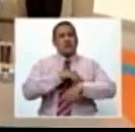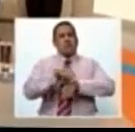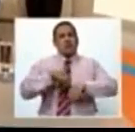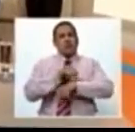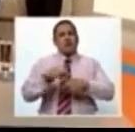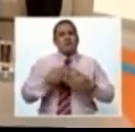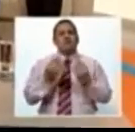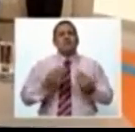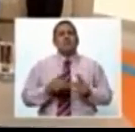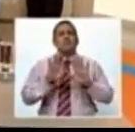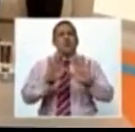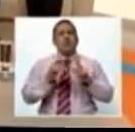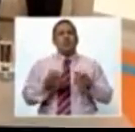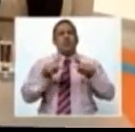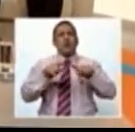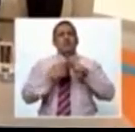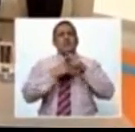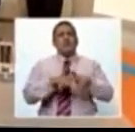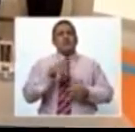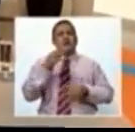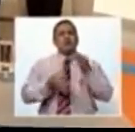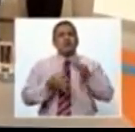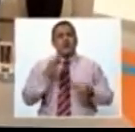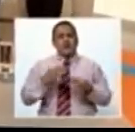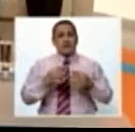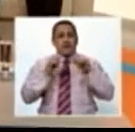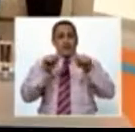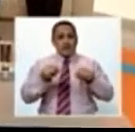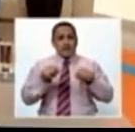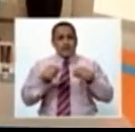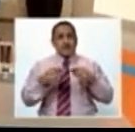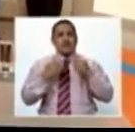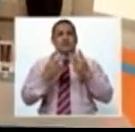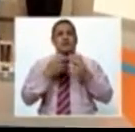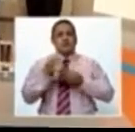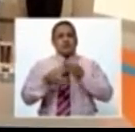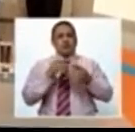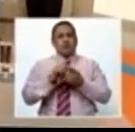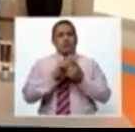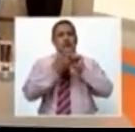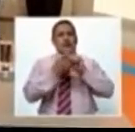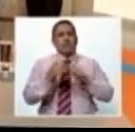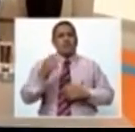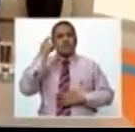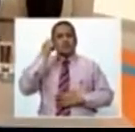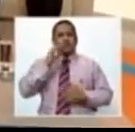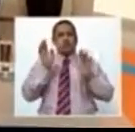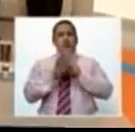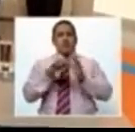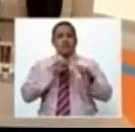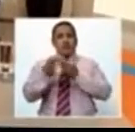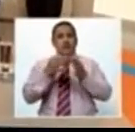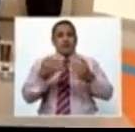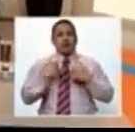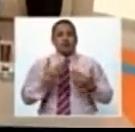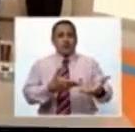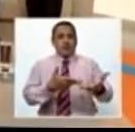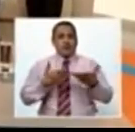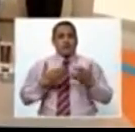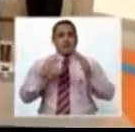¿desde cuándo consideras que ha empezado el proceso? Y aquí viene, digamos, esta modificación en el criterio, porque una cosa es que yo reciba